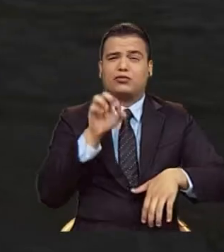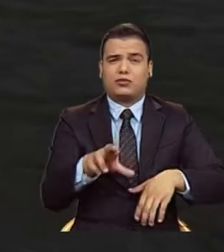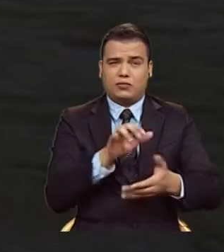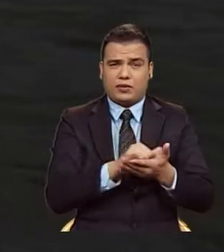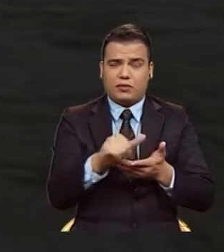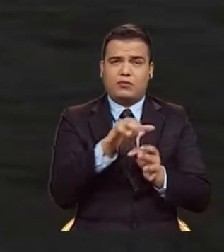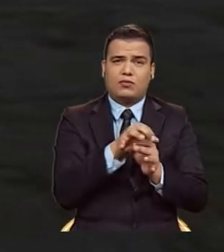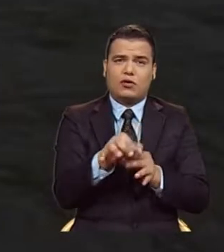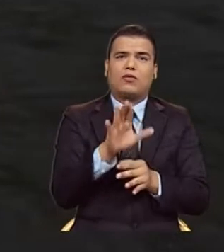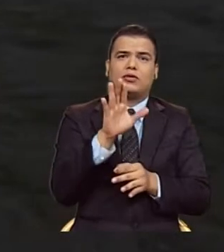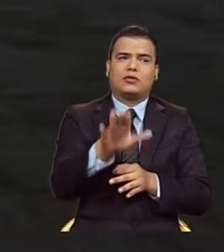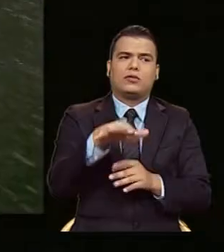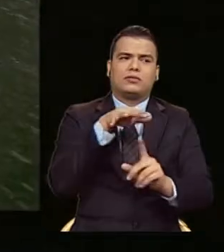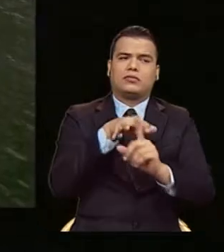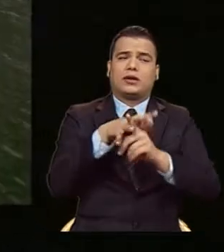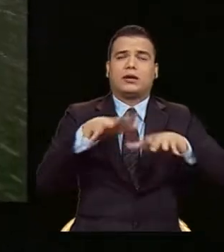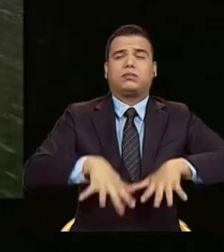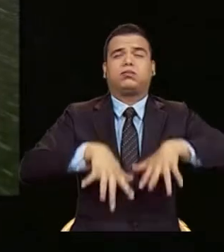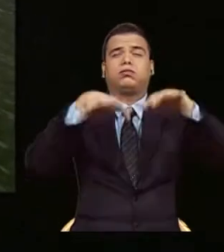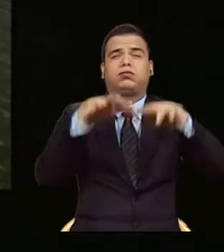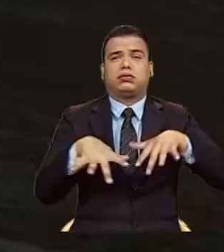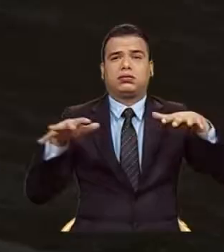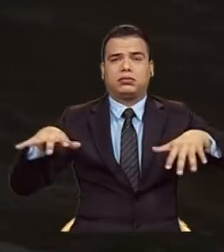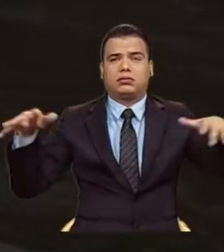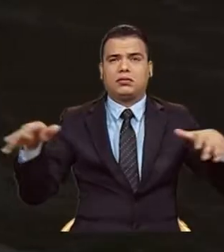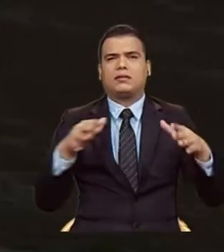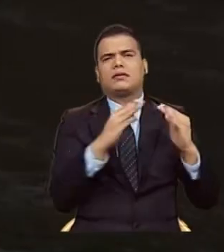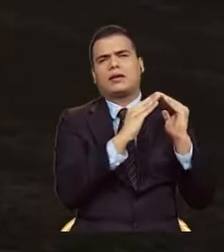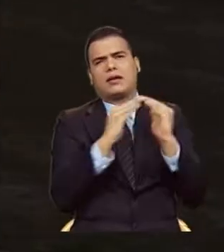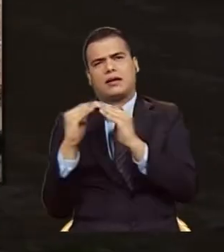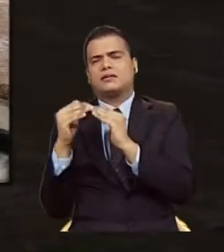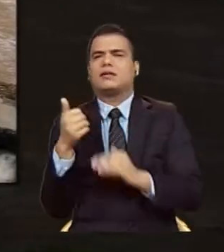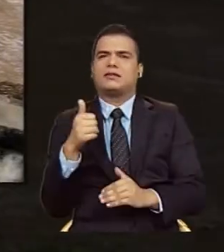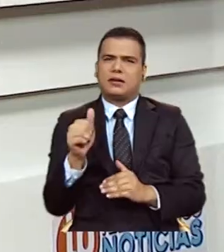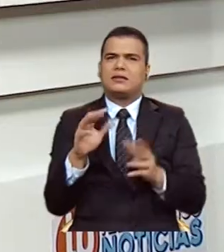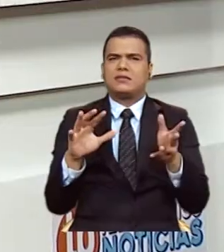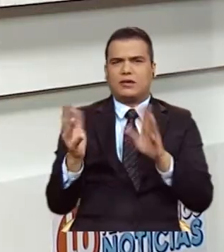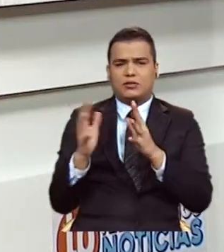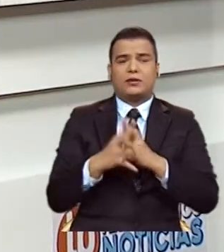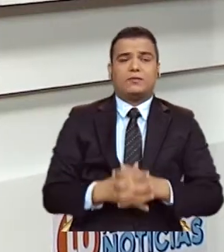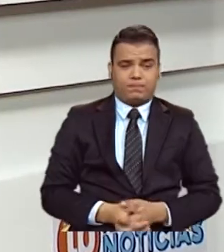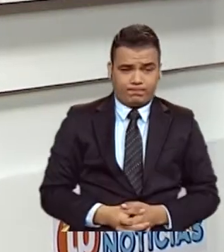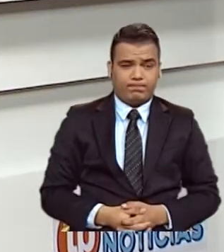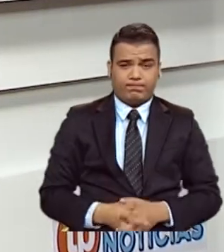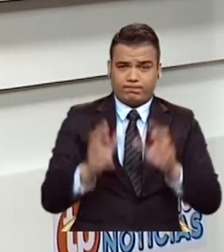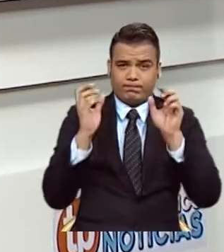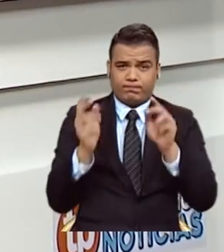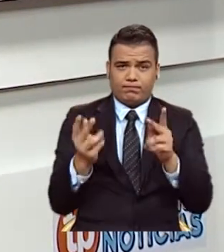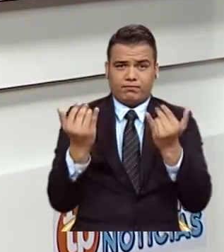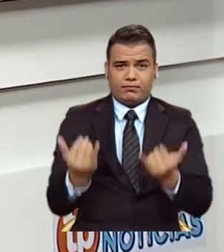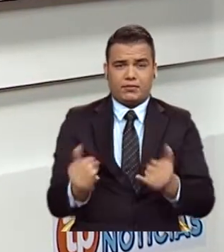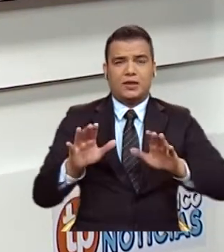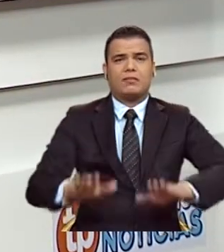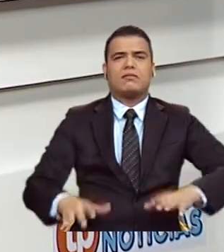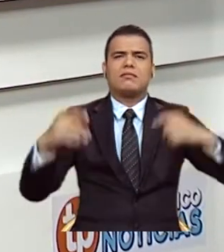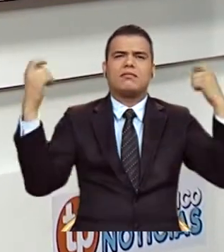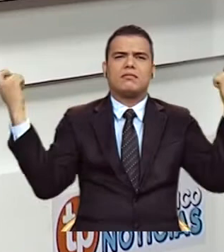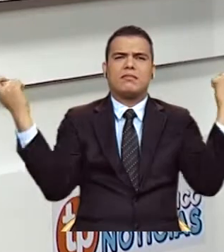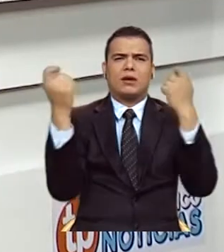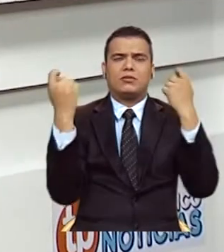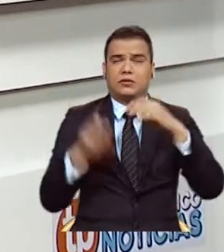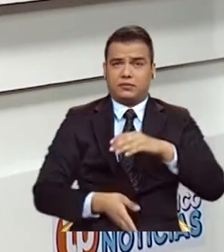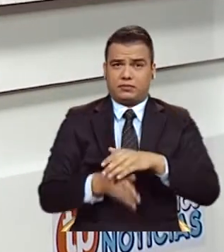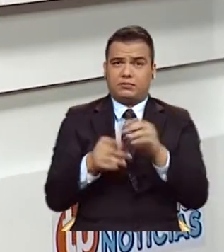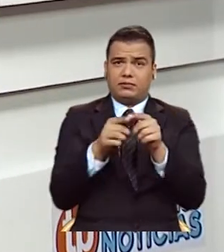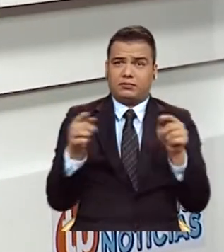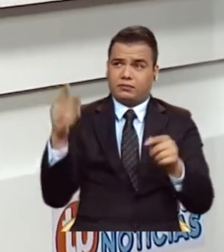cabecera municipal produjo la inundación de por lo menos 10 viviendas más. Vamos a nuestra primera pausa y al regresar usted,